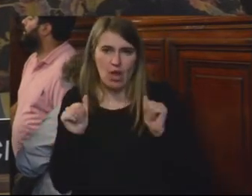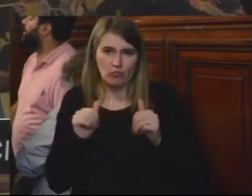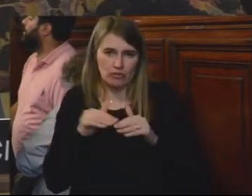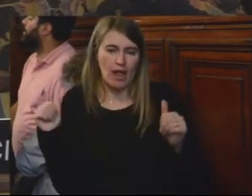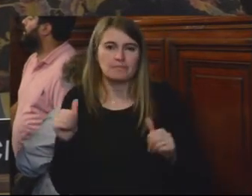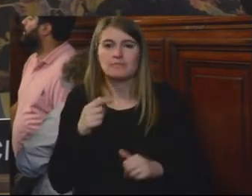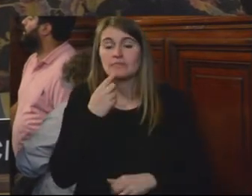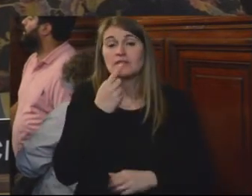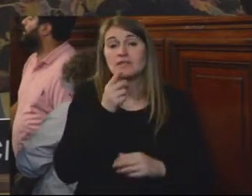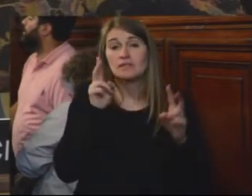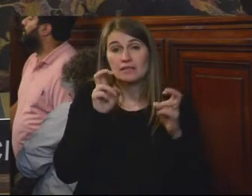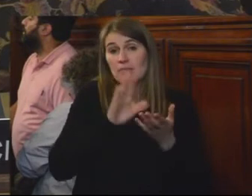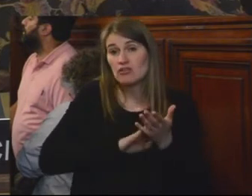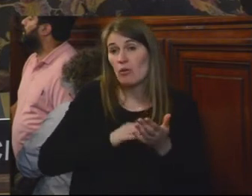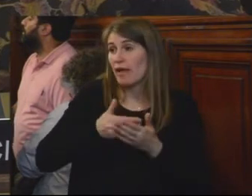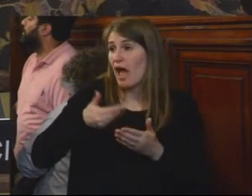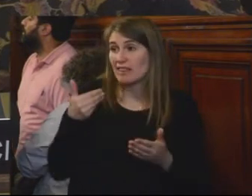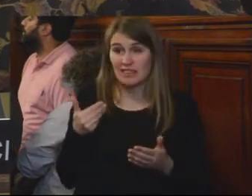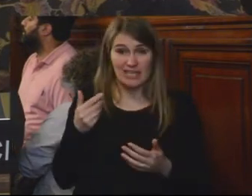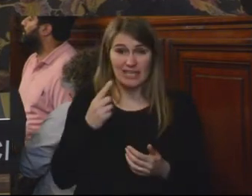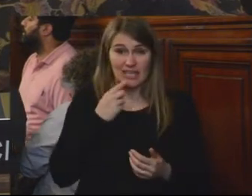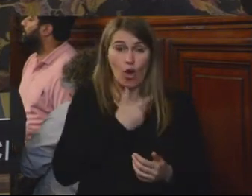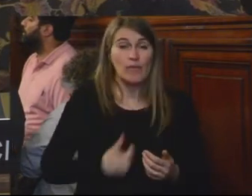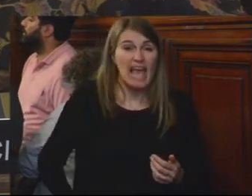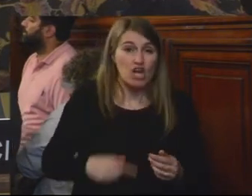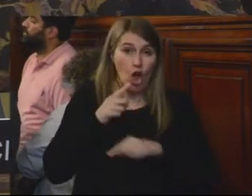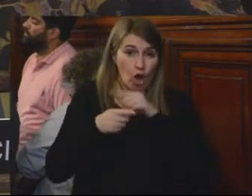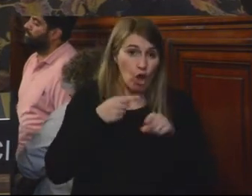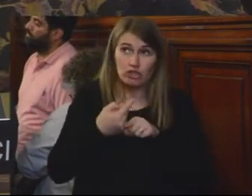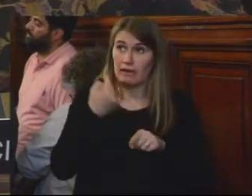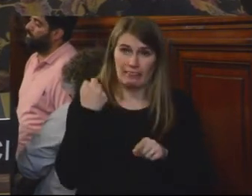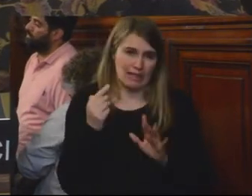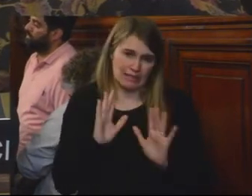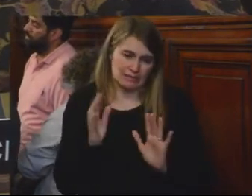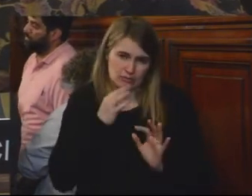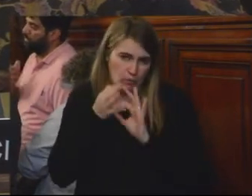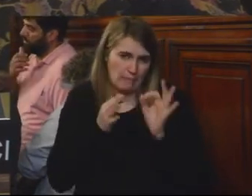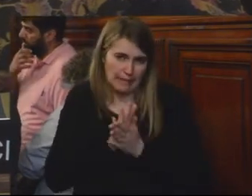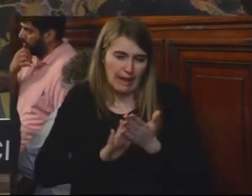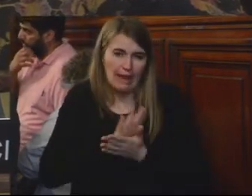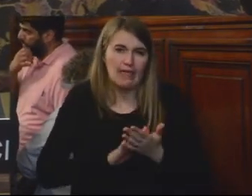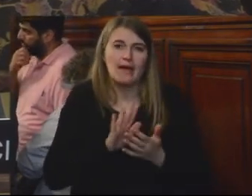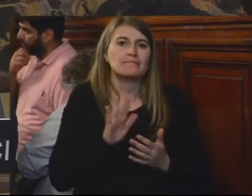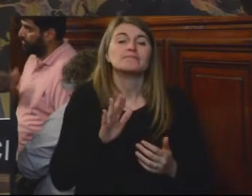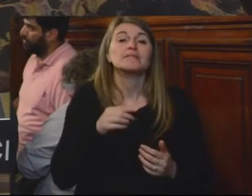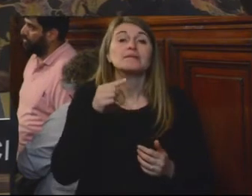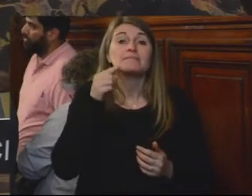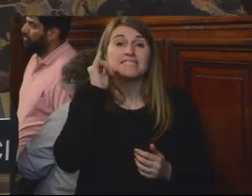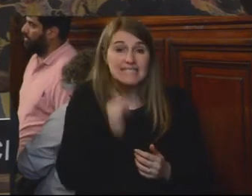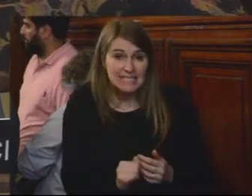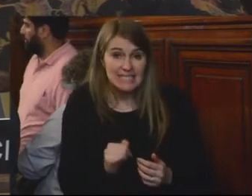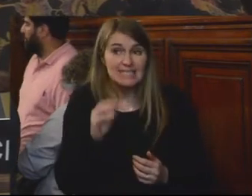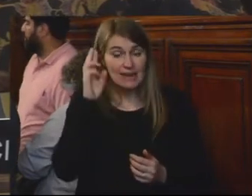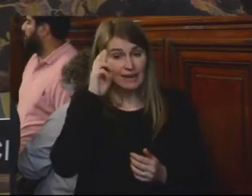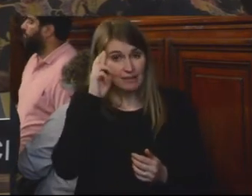a la gestión anterior que no nos corresponde lo que sí corresponde reflexionar es por qué